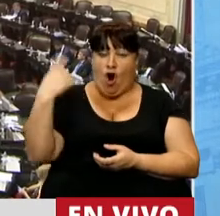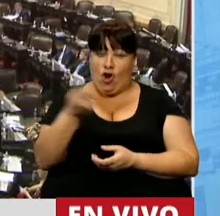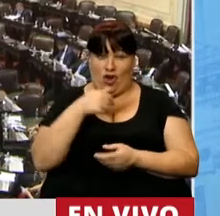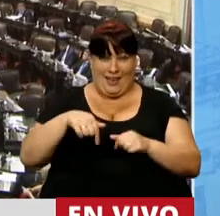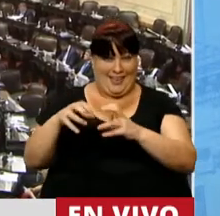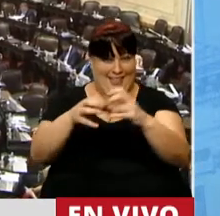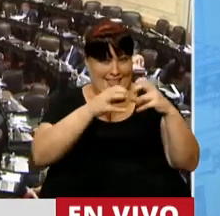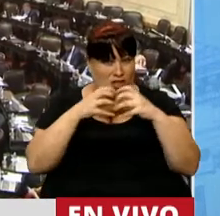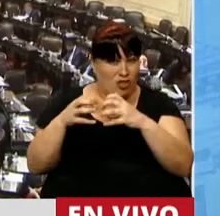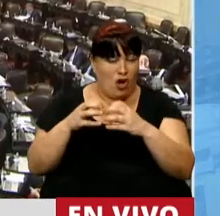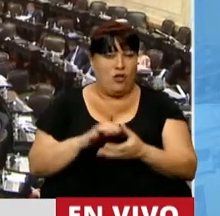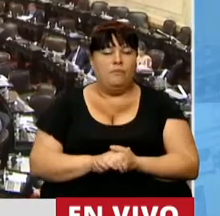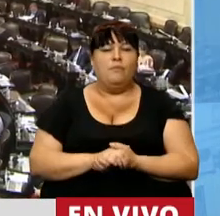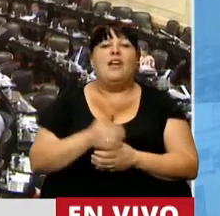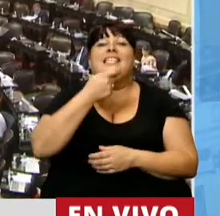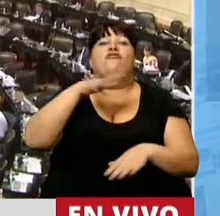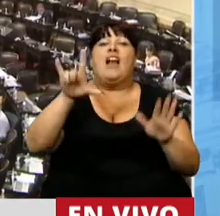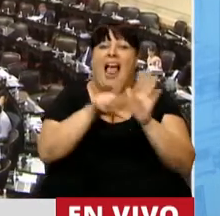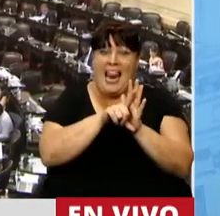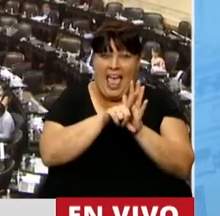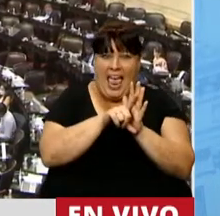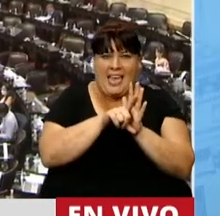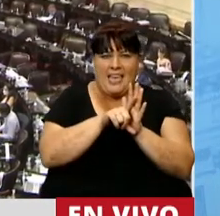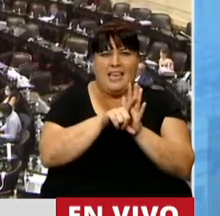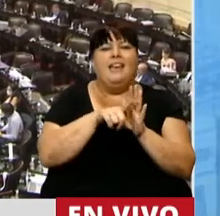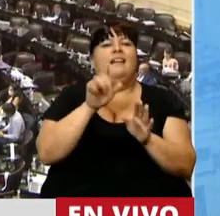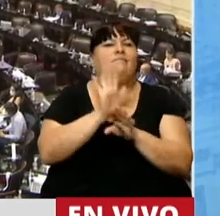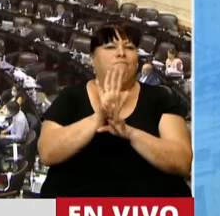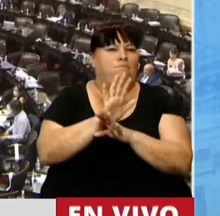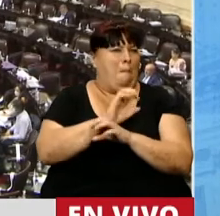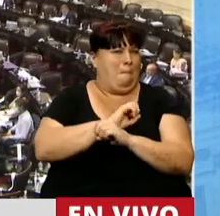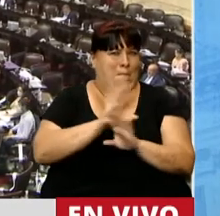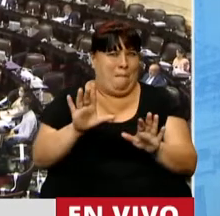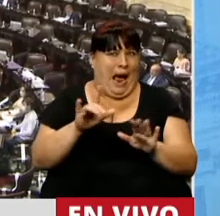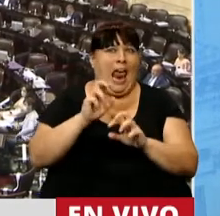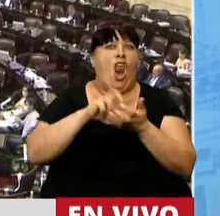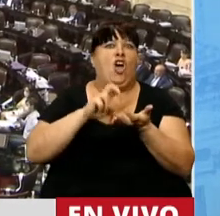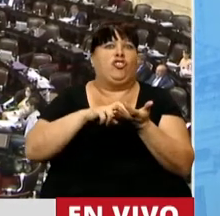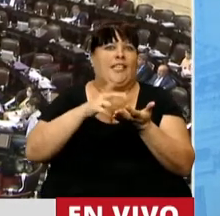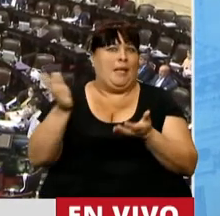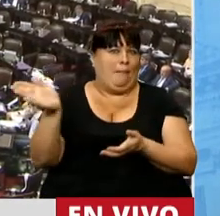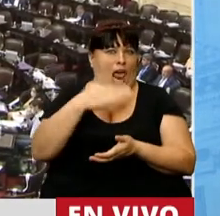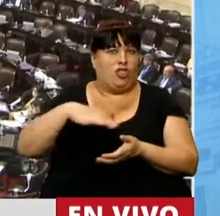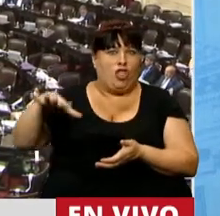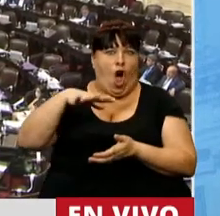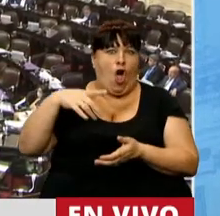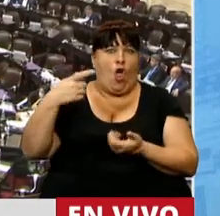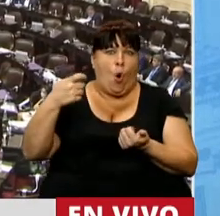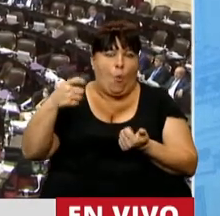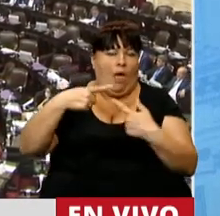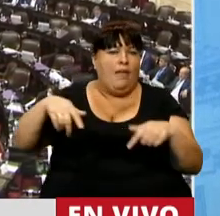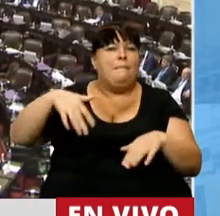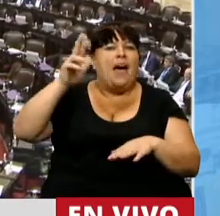tratando fuera ley no sólo sería una muy mala noticia para todo este sector de más de